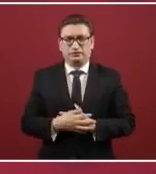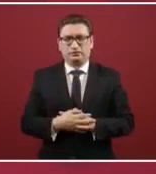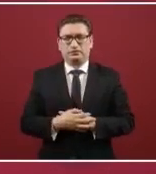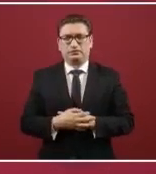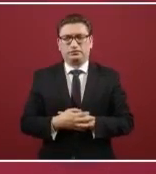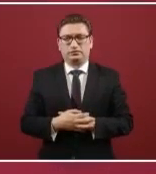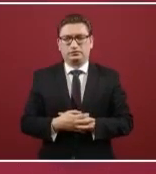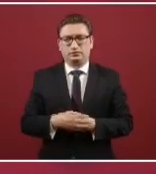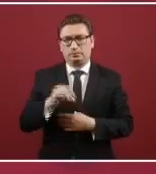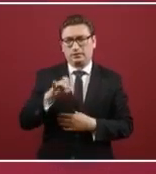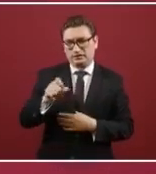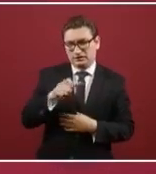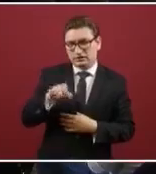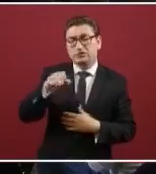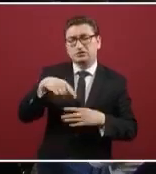cerraron el Meche,